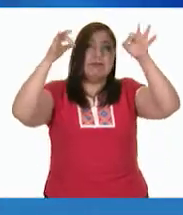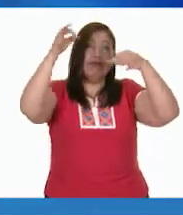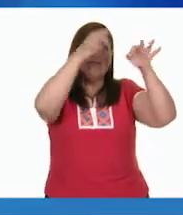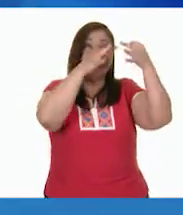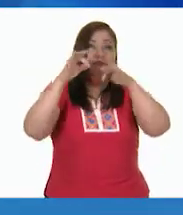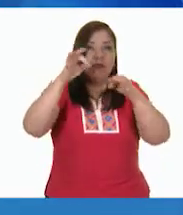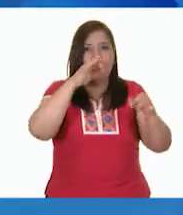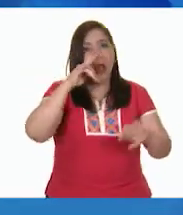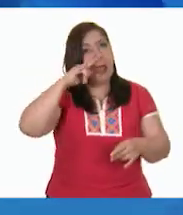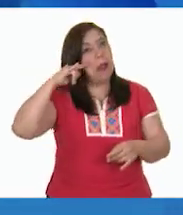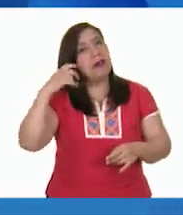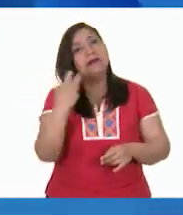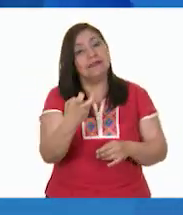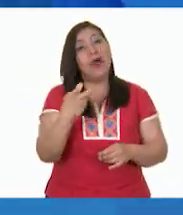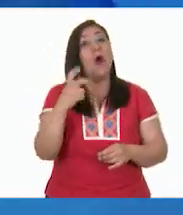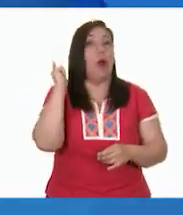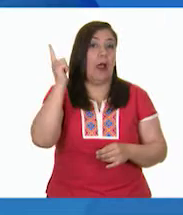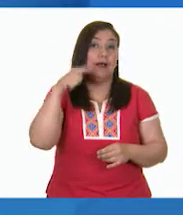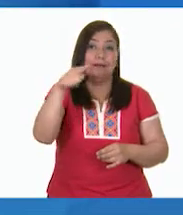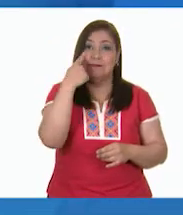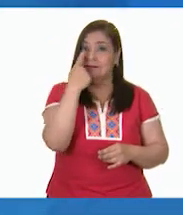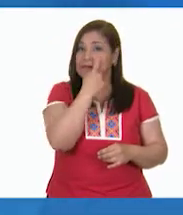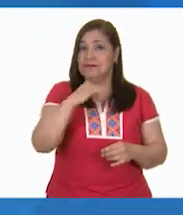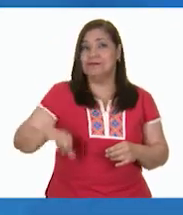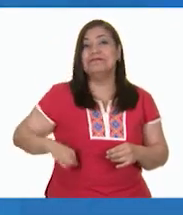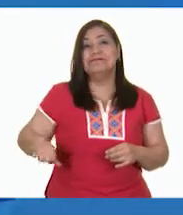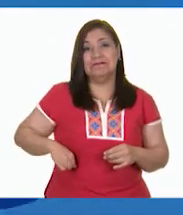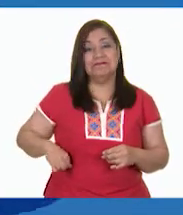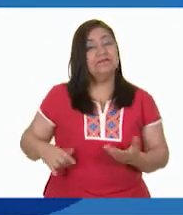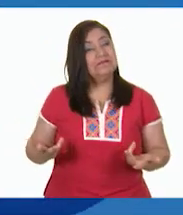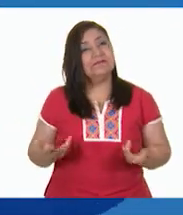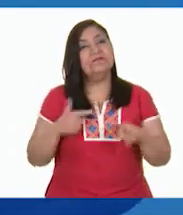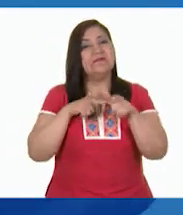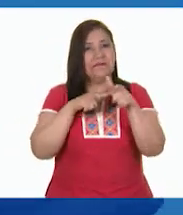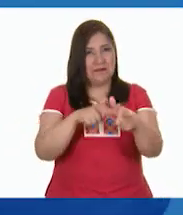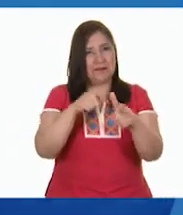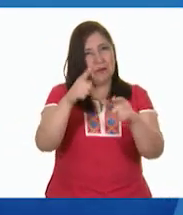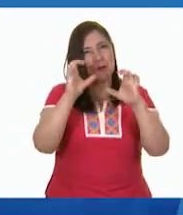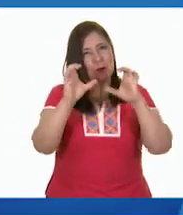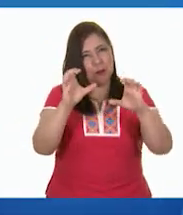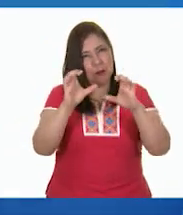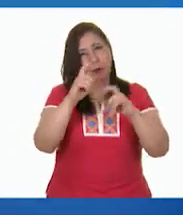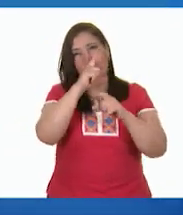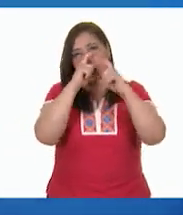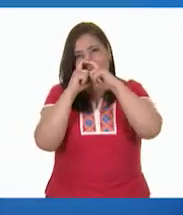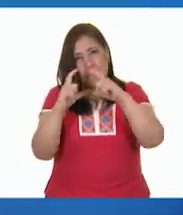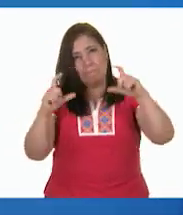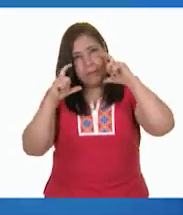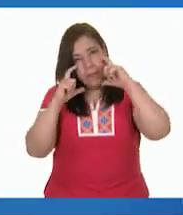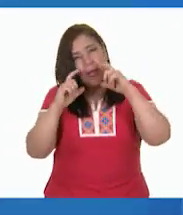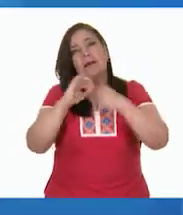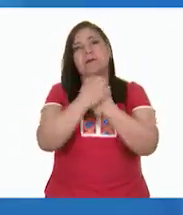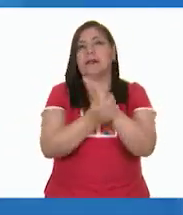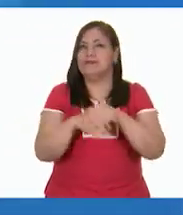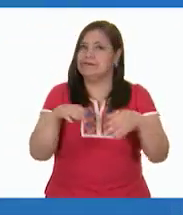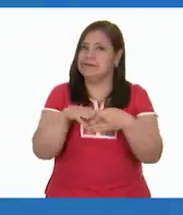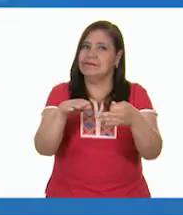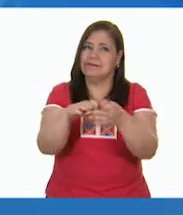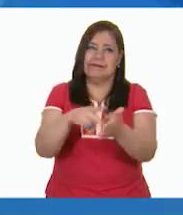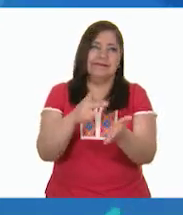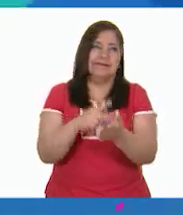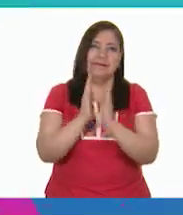lados. Espero que esto te haya parecido muy interesante. Síguete cuidando, utiliza cubrebocas y lávate muy bien las